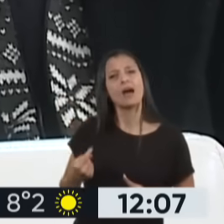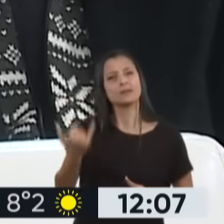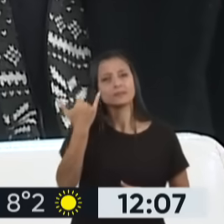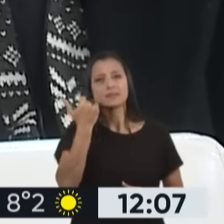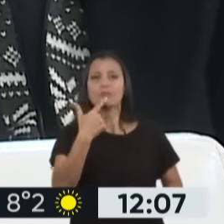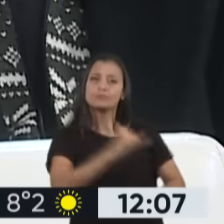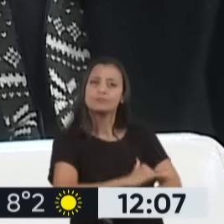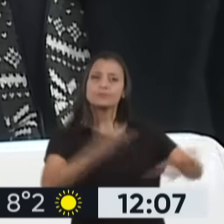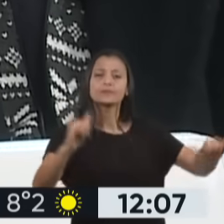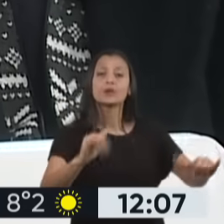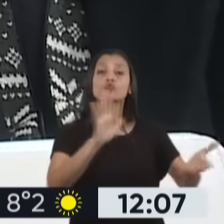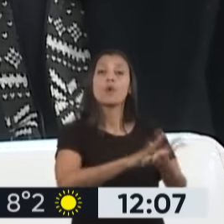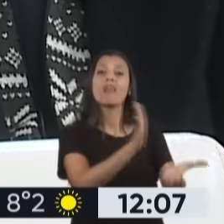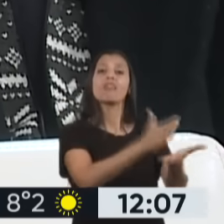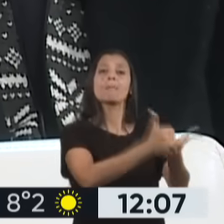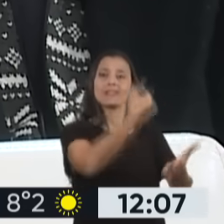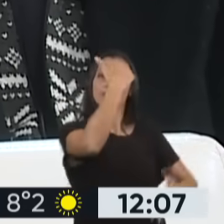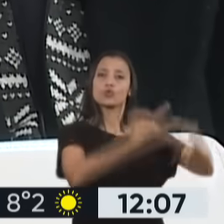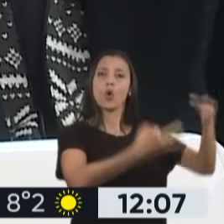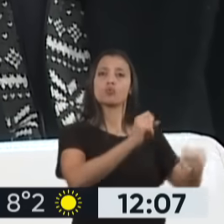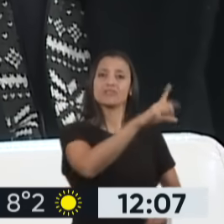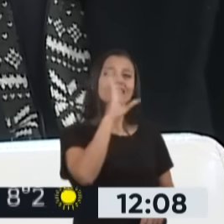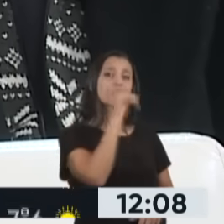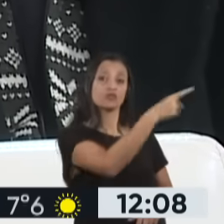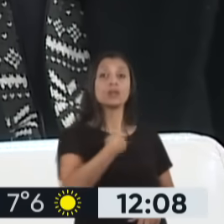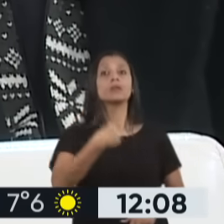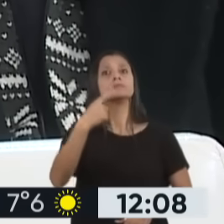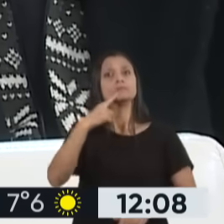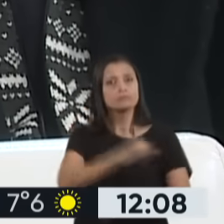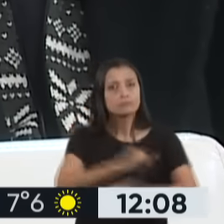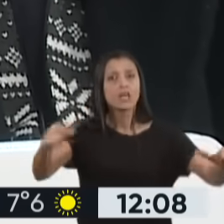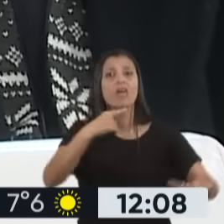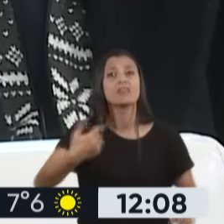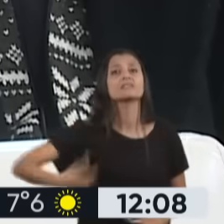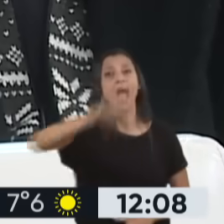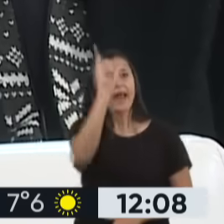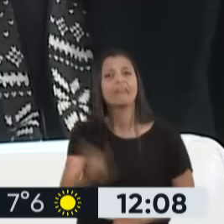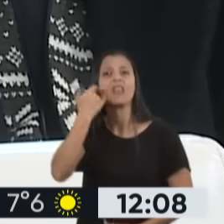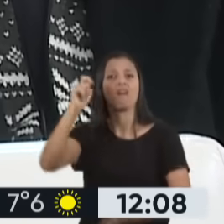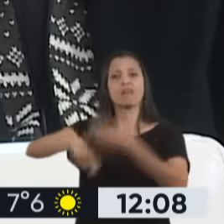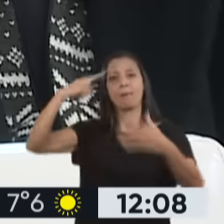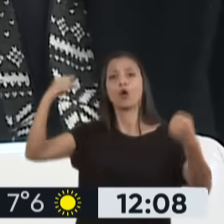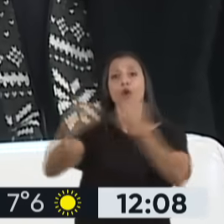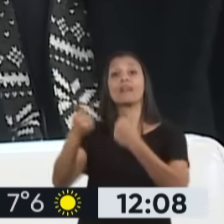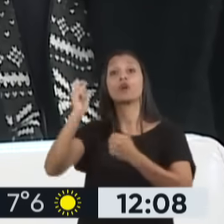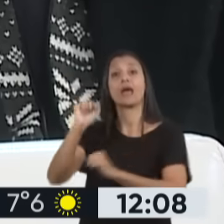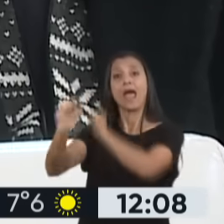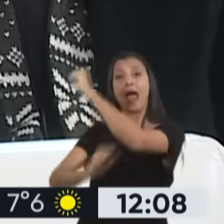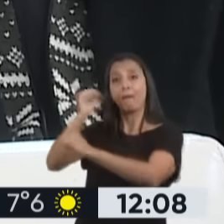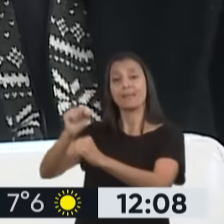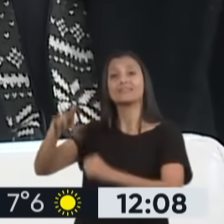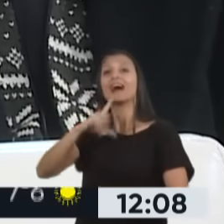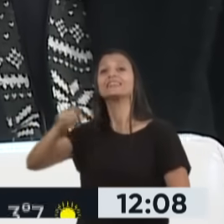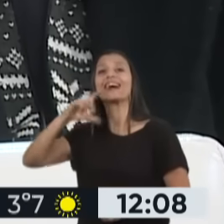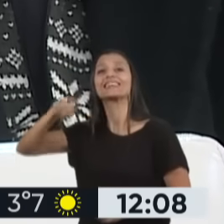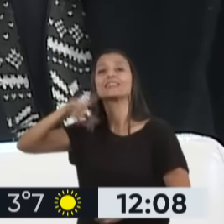del Departamento de Justicia de los Estados Unidos que reveló que el Estado argentino firmó un contrato a través de la CIDE con una empresa llamada Tactic Global